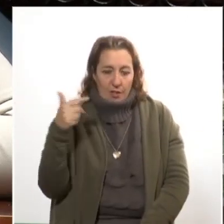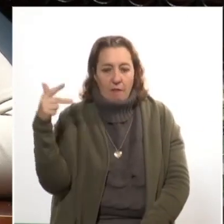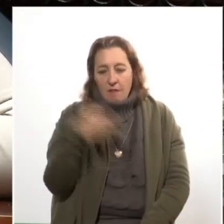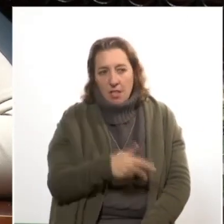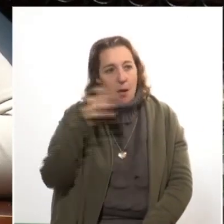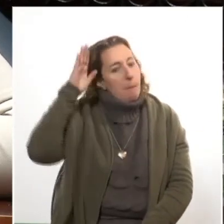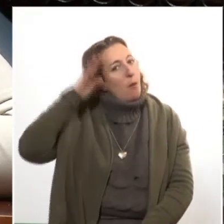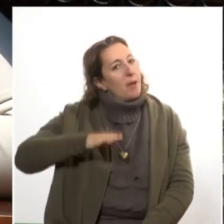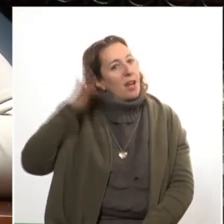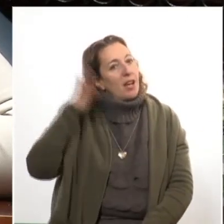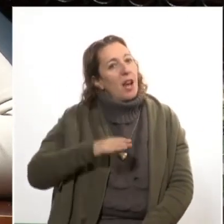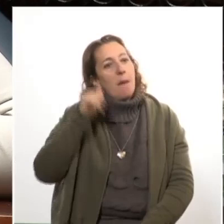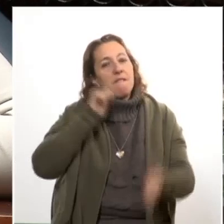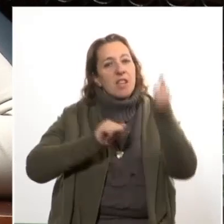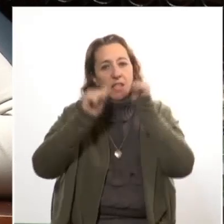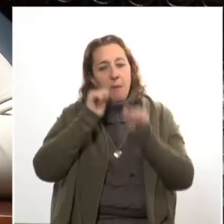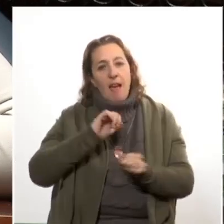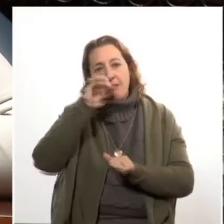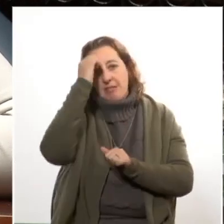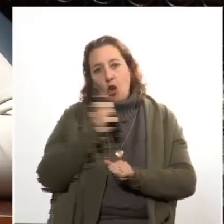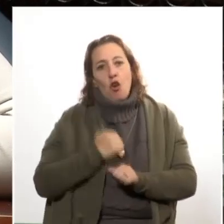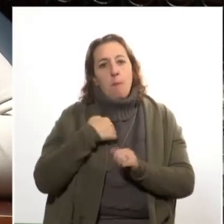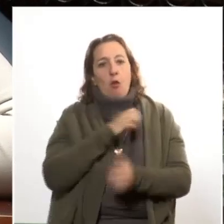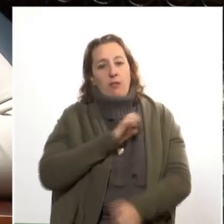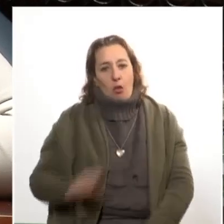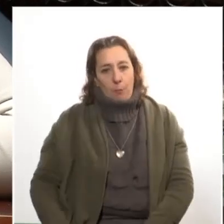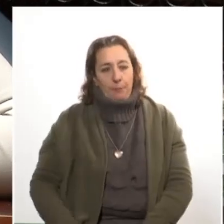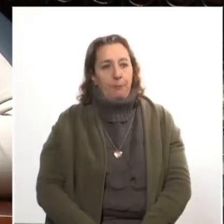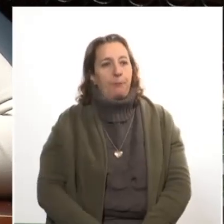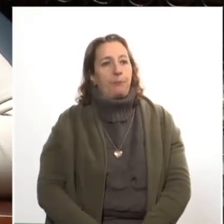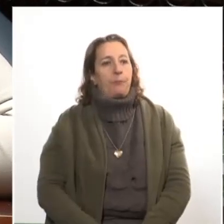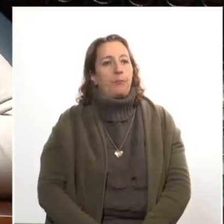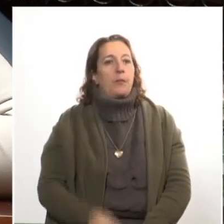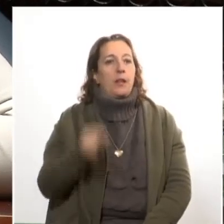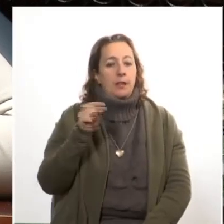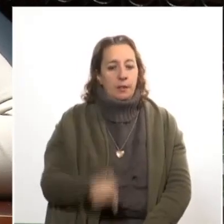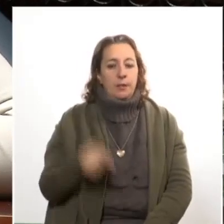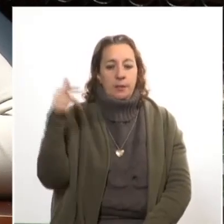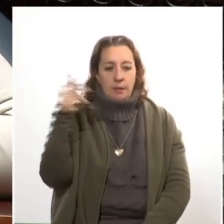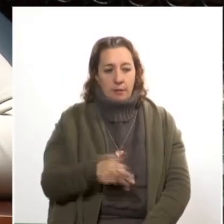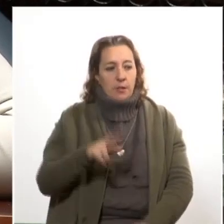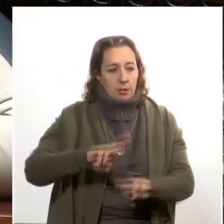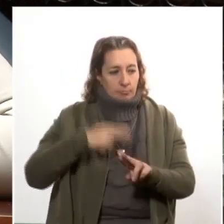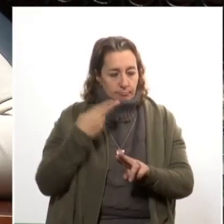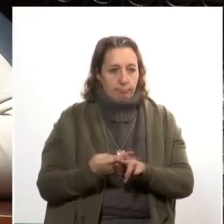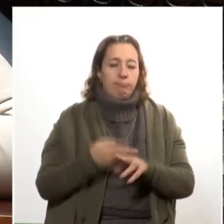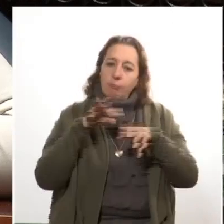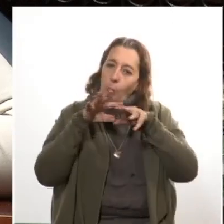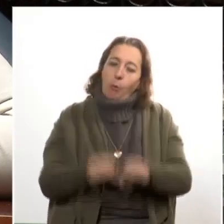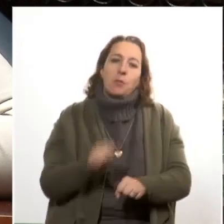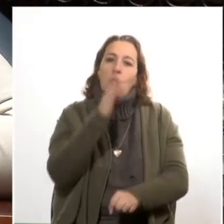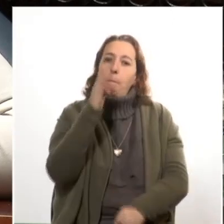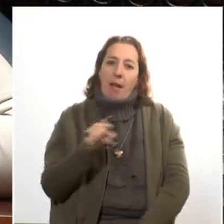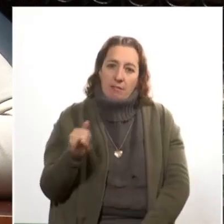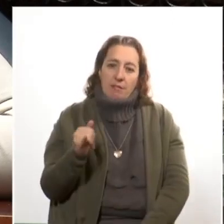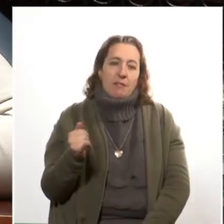para homenajear a las víctimas del terrorismo de Estado. En esta fecha redoblamos nuestro compromiso con la paz, una paz que emana